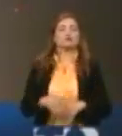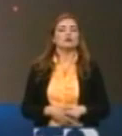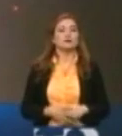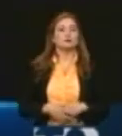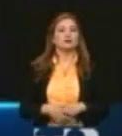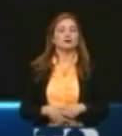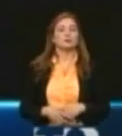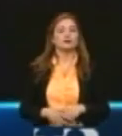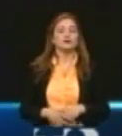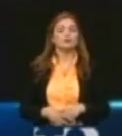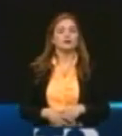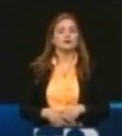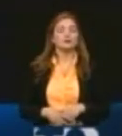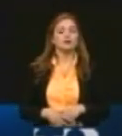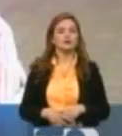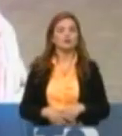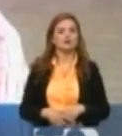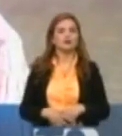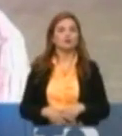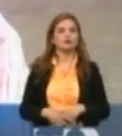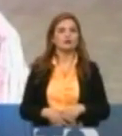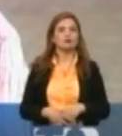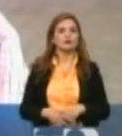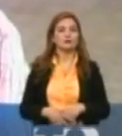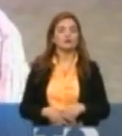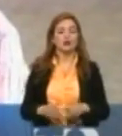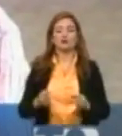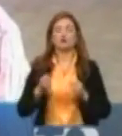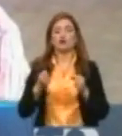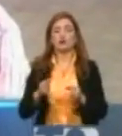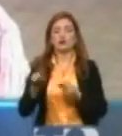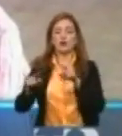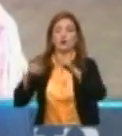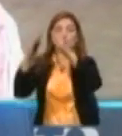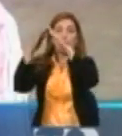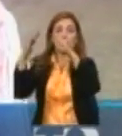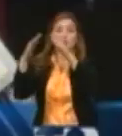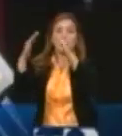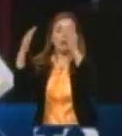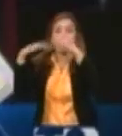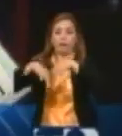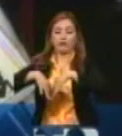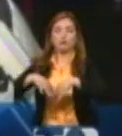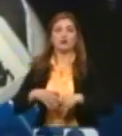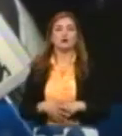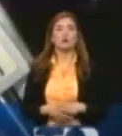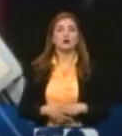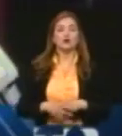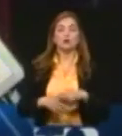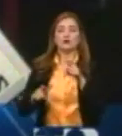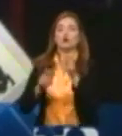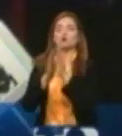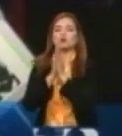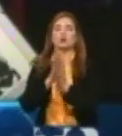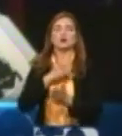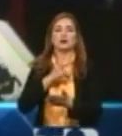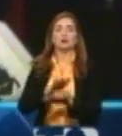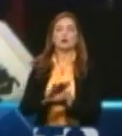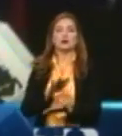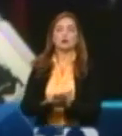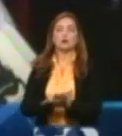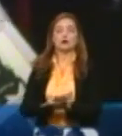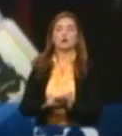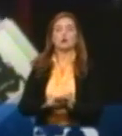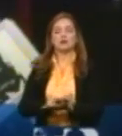Cumandá. Fue un poquito duro, pero de los alrededores dice que hay casitas caídas. La ciudadanía lo que se les pide es que mantengan la